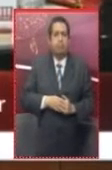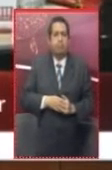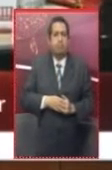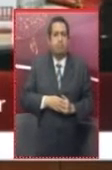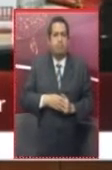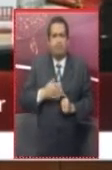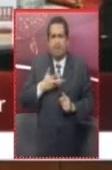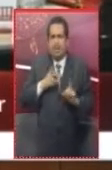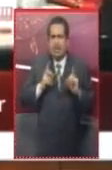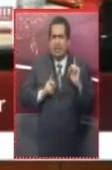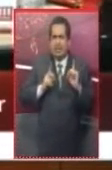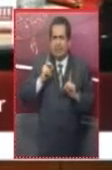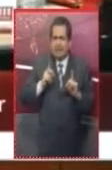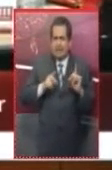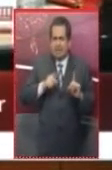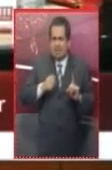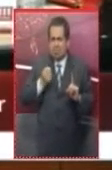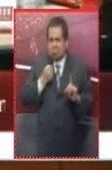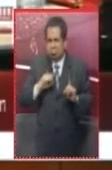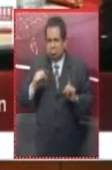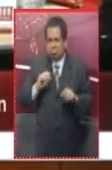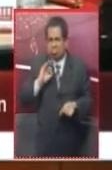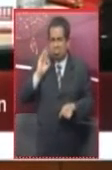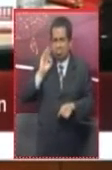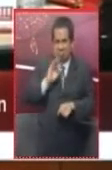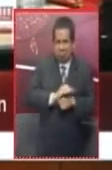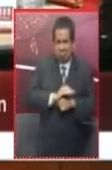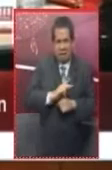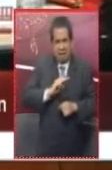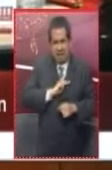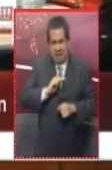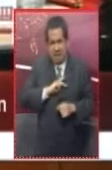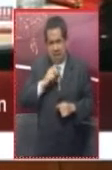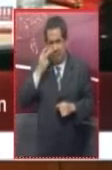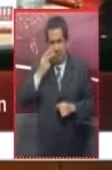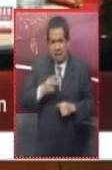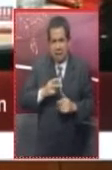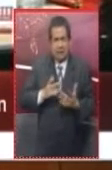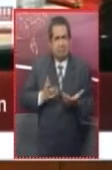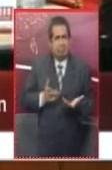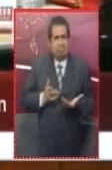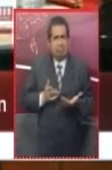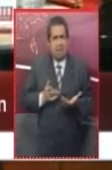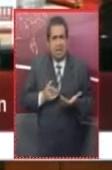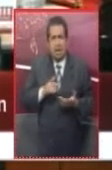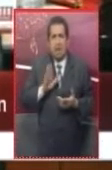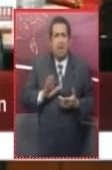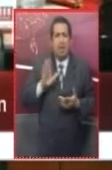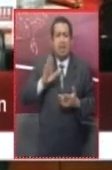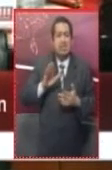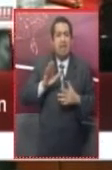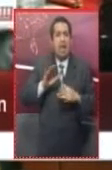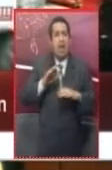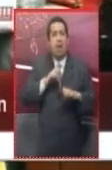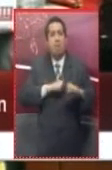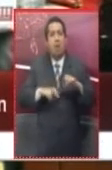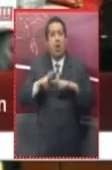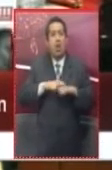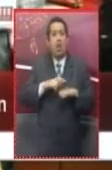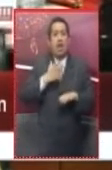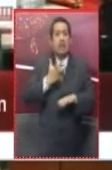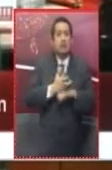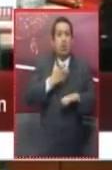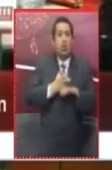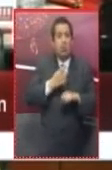Tengo la duda de si será capaz de defender los intereses nacionales cuando más parece